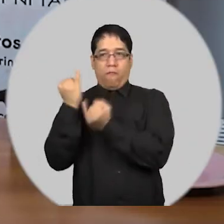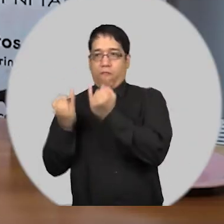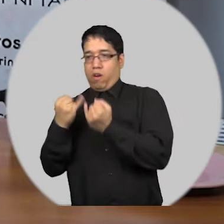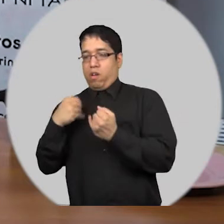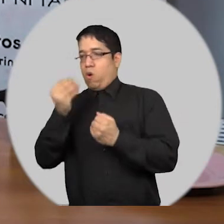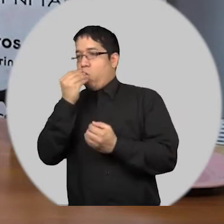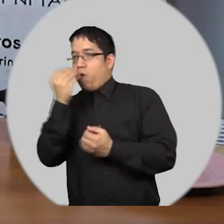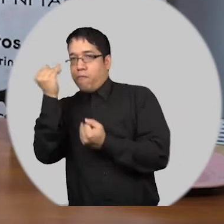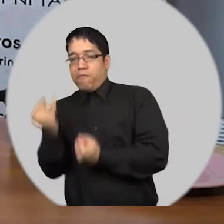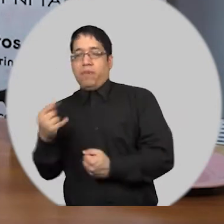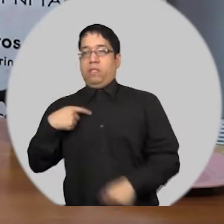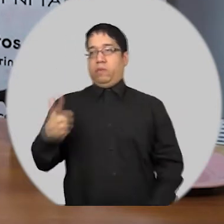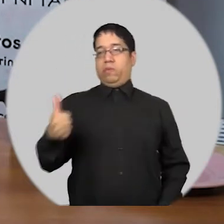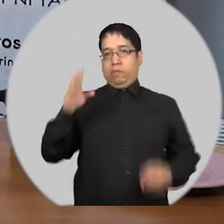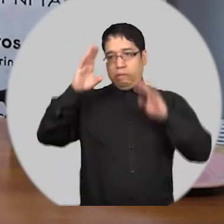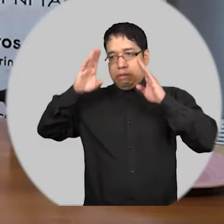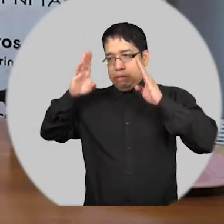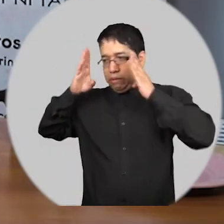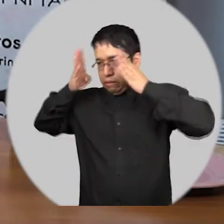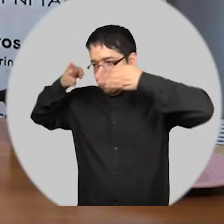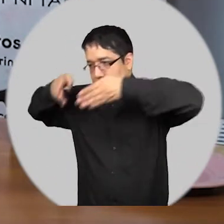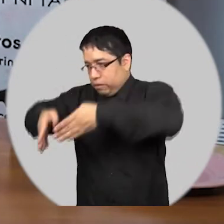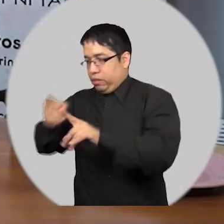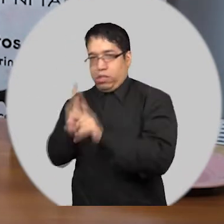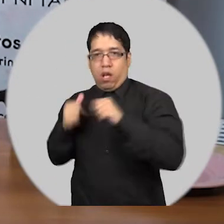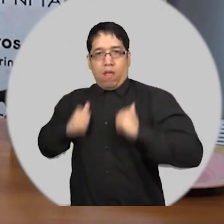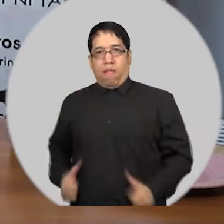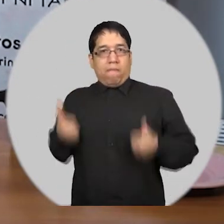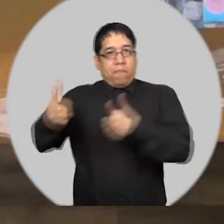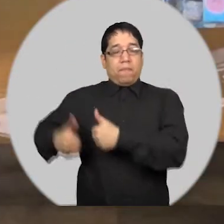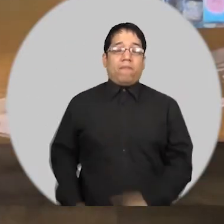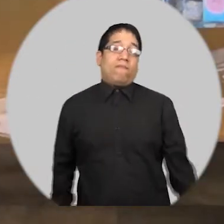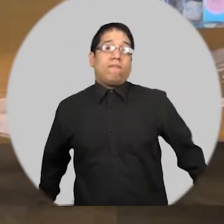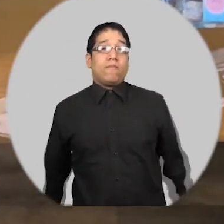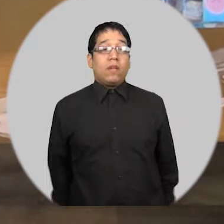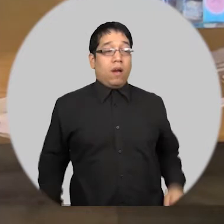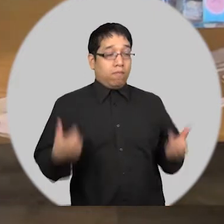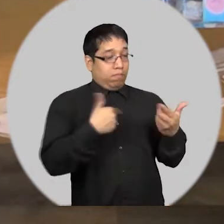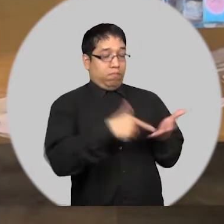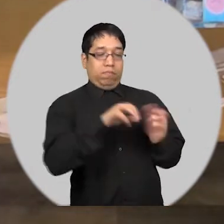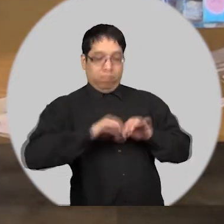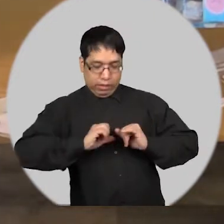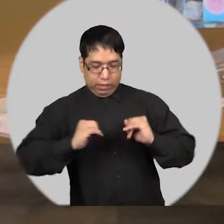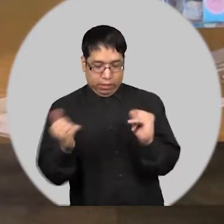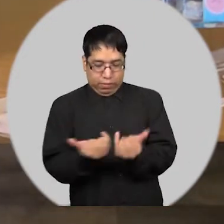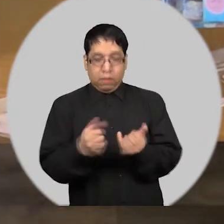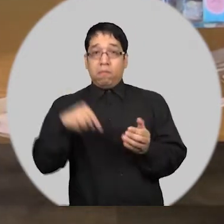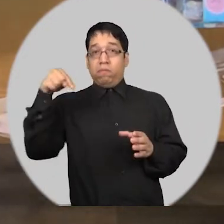especializando en ese rubro, en esa área, en lo saludable. Así va quedando nuestras